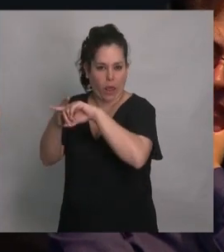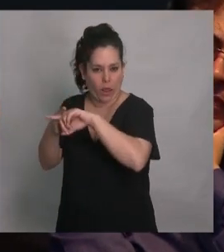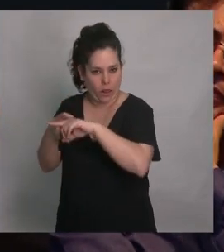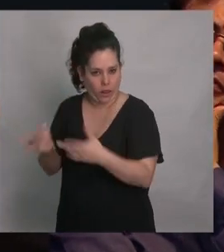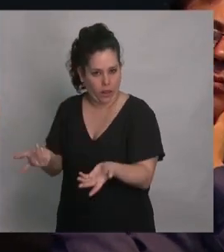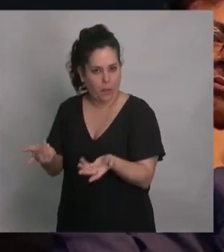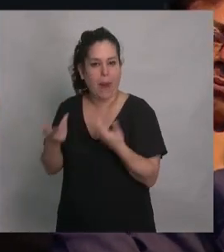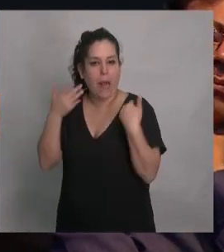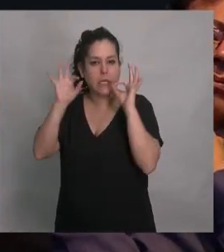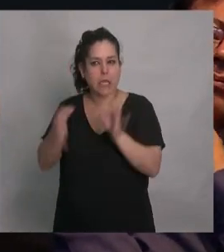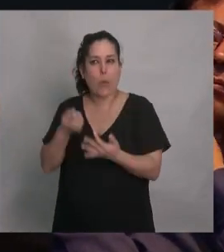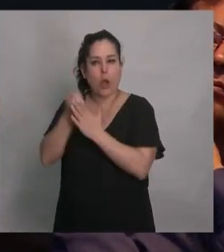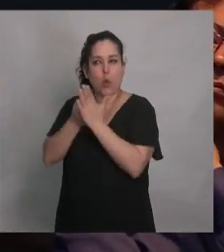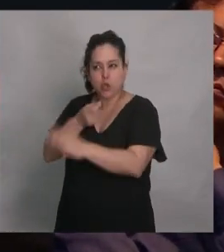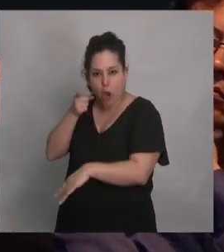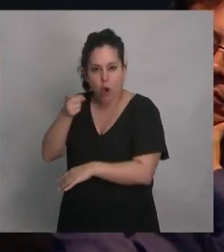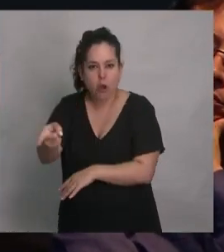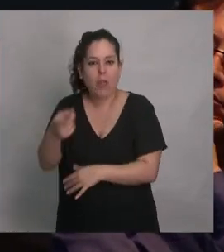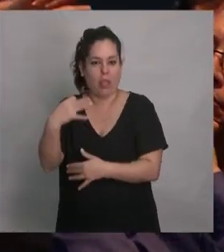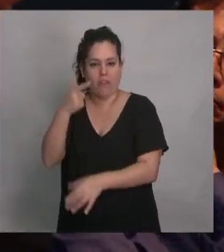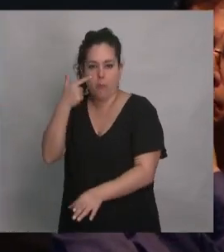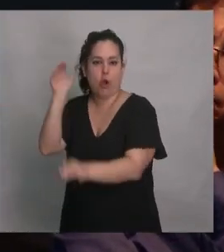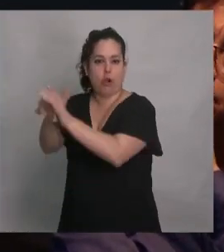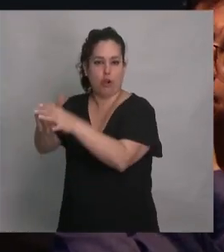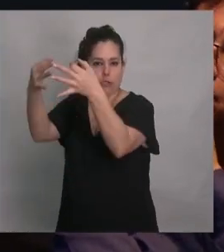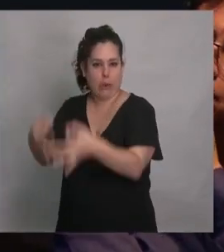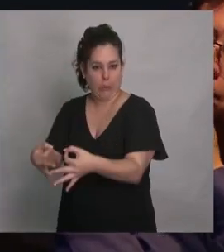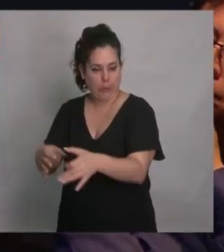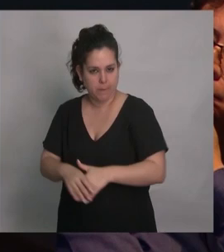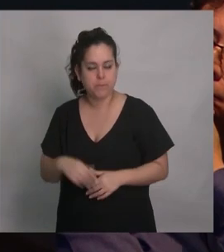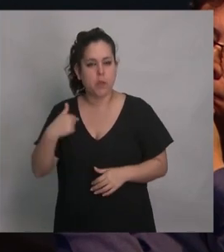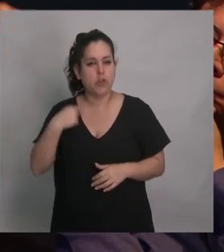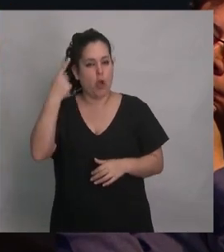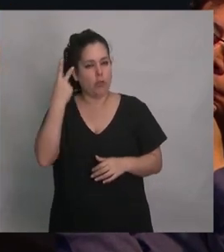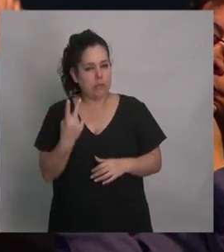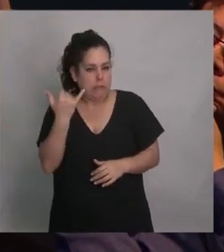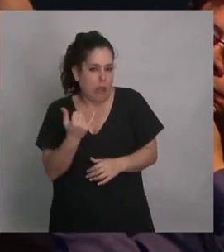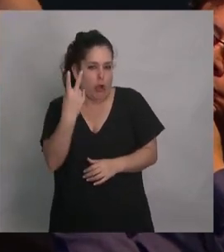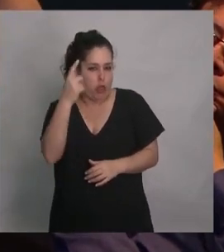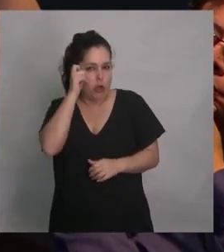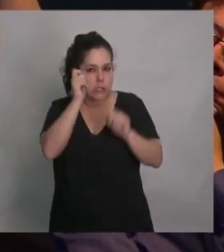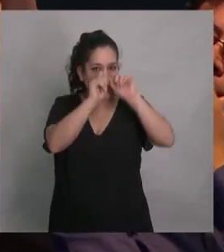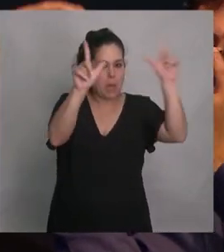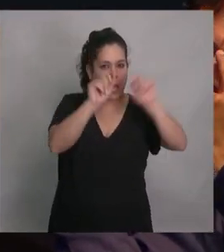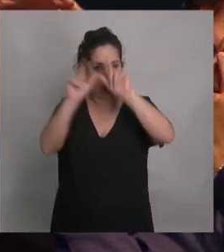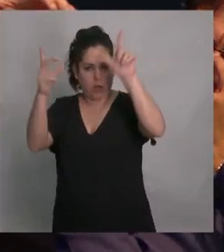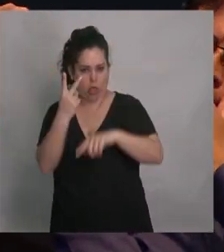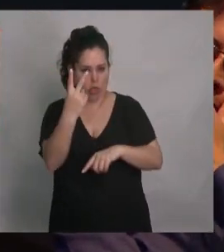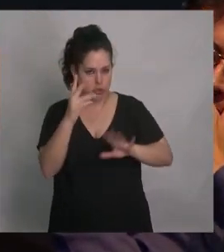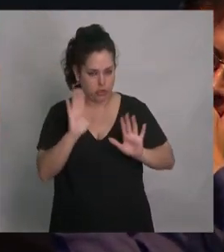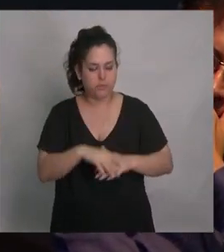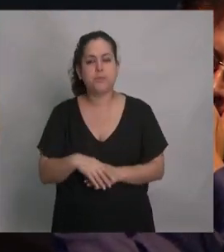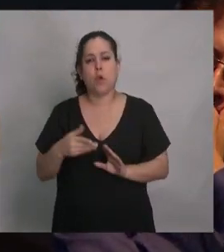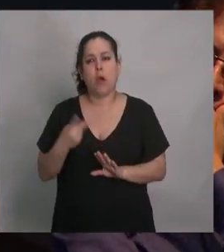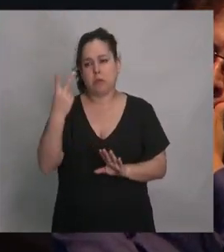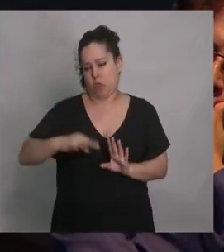podemos luchar contra él. Yo estoy entre dos imágenes. Hace dos años yo utilizaba una